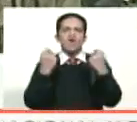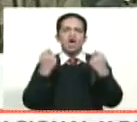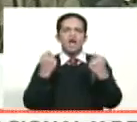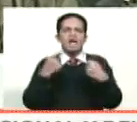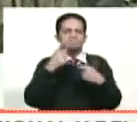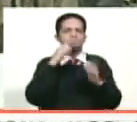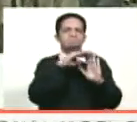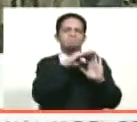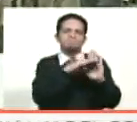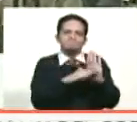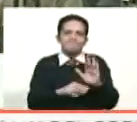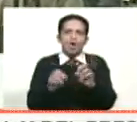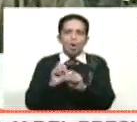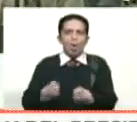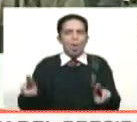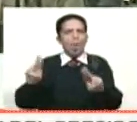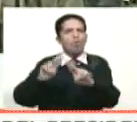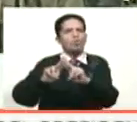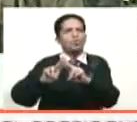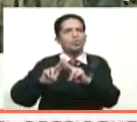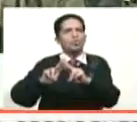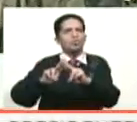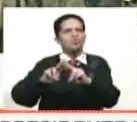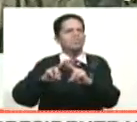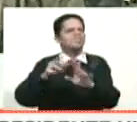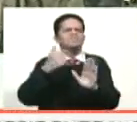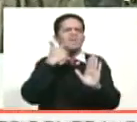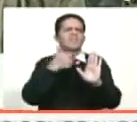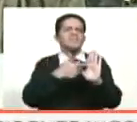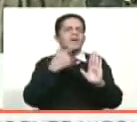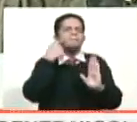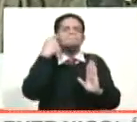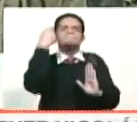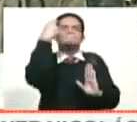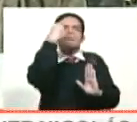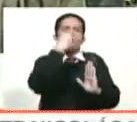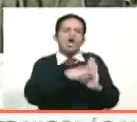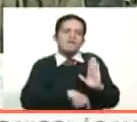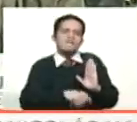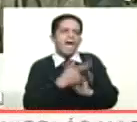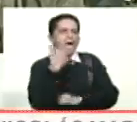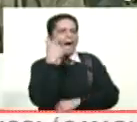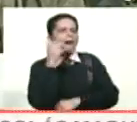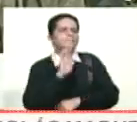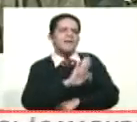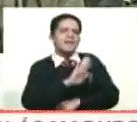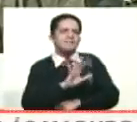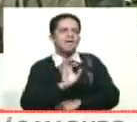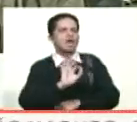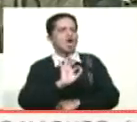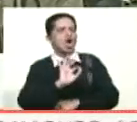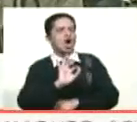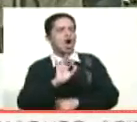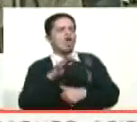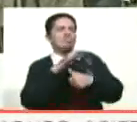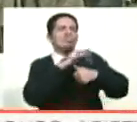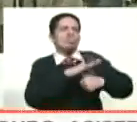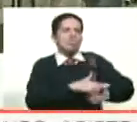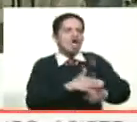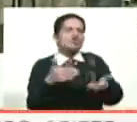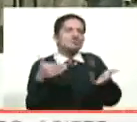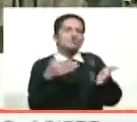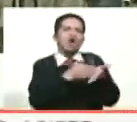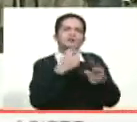Unidas, que prohíben la amenaza del uso de la fuerza o el uso de la fuerza contra cualquier país